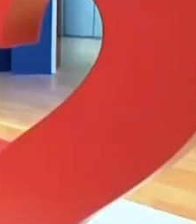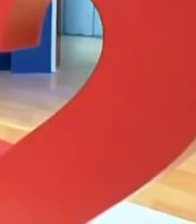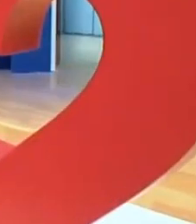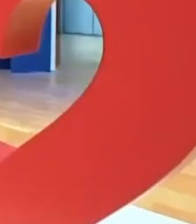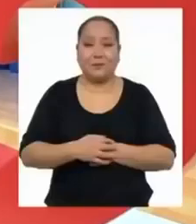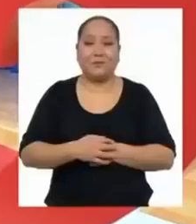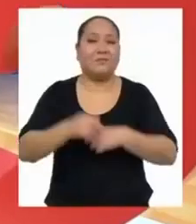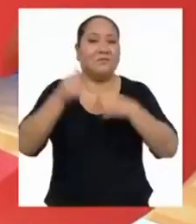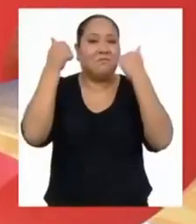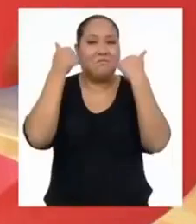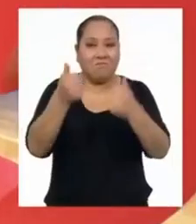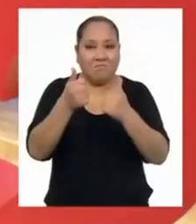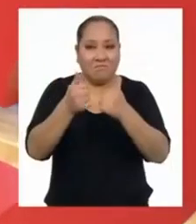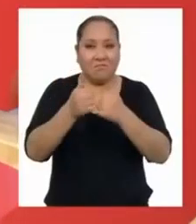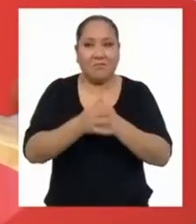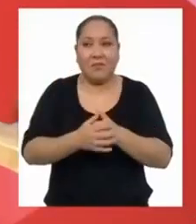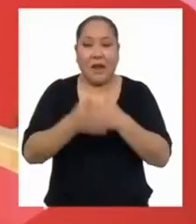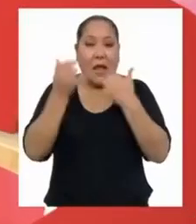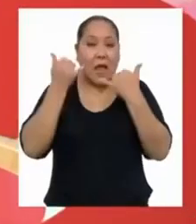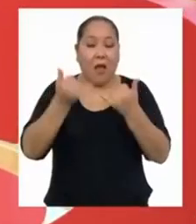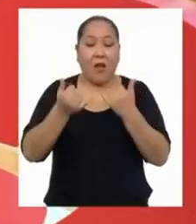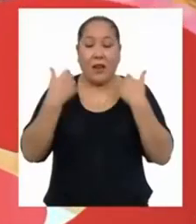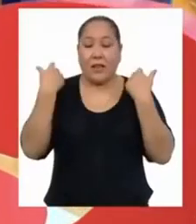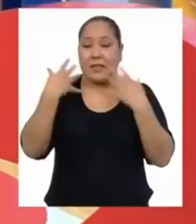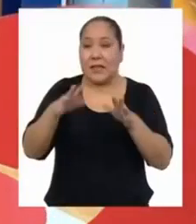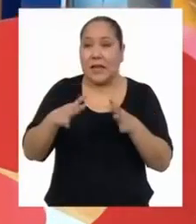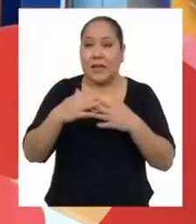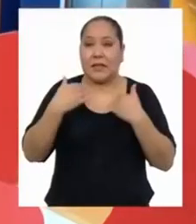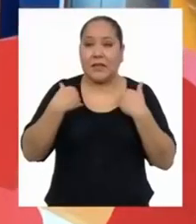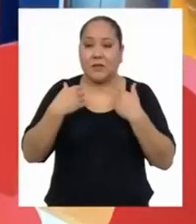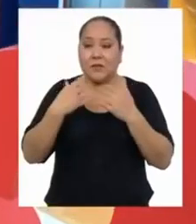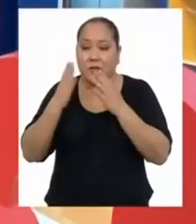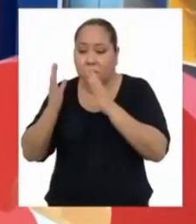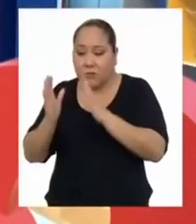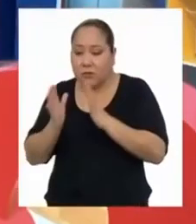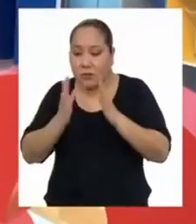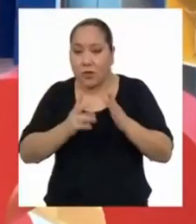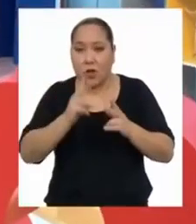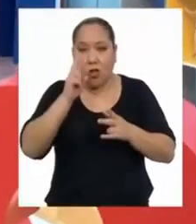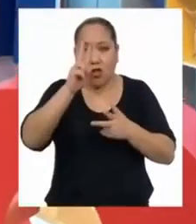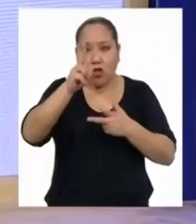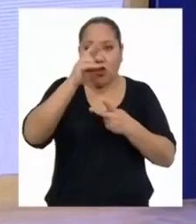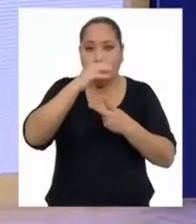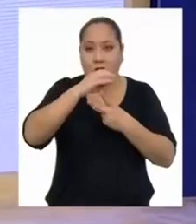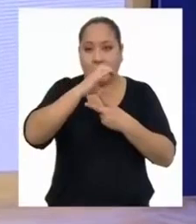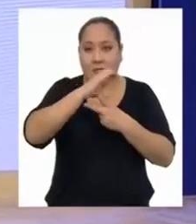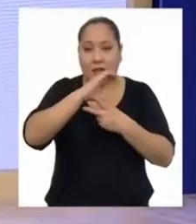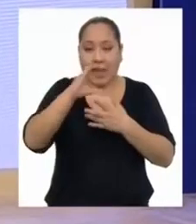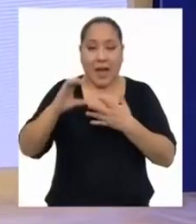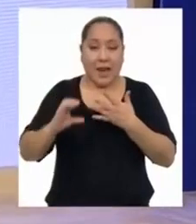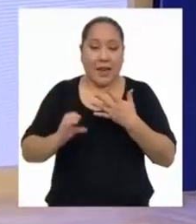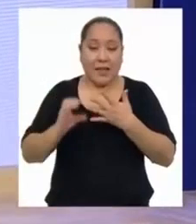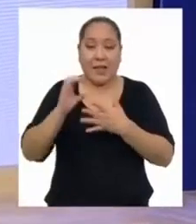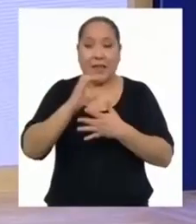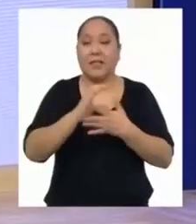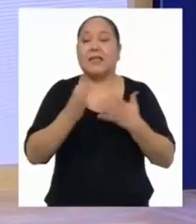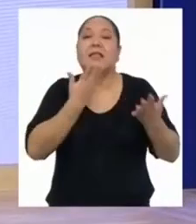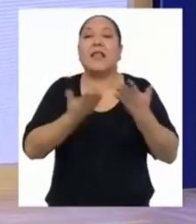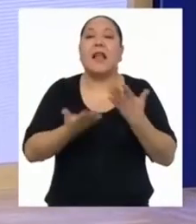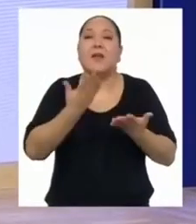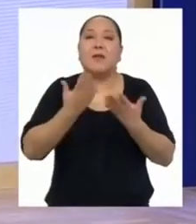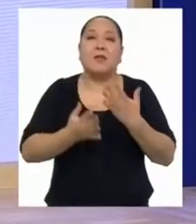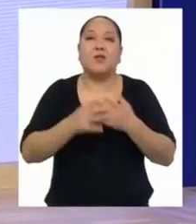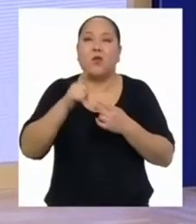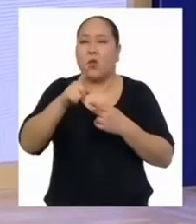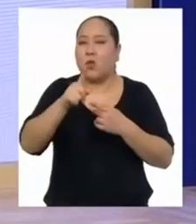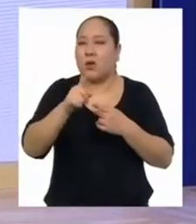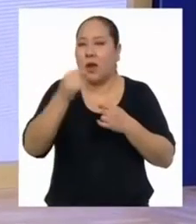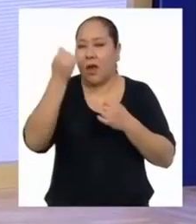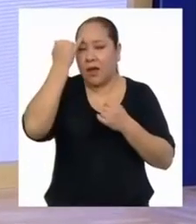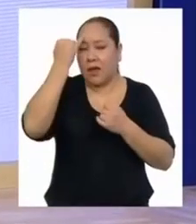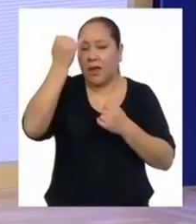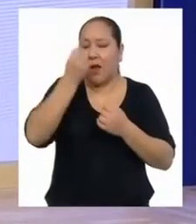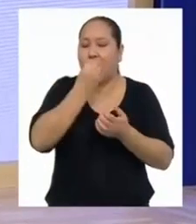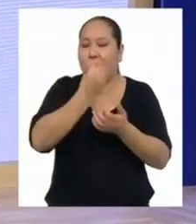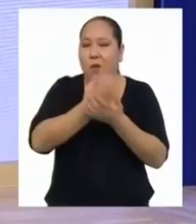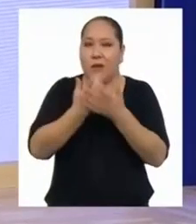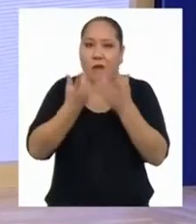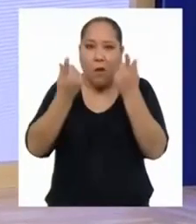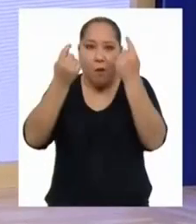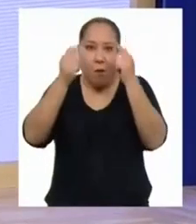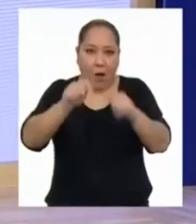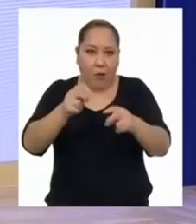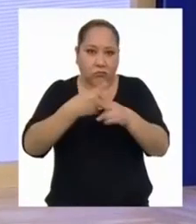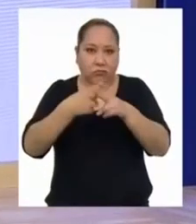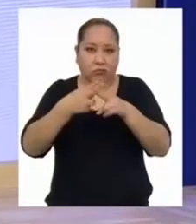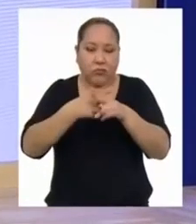Genial. Ahora que ya tenemos definidas estas dos características, quizás sea una buena idea hacer una pequeña pausa antes de